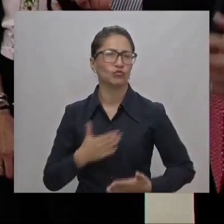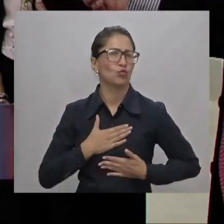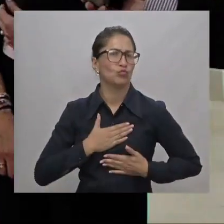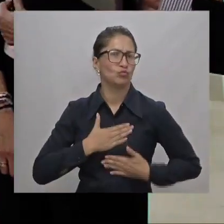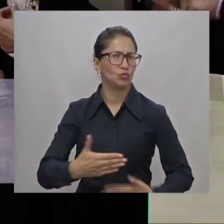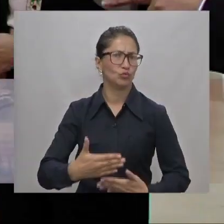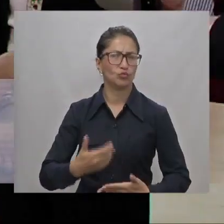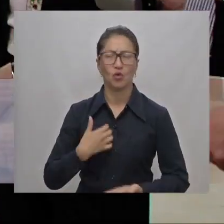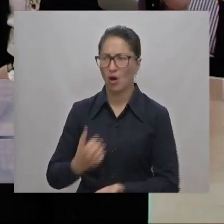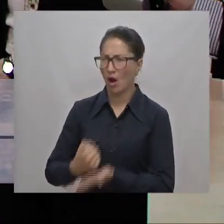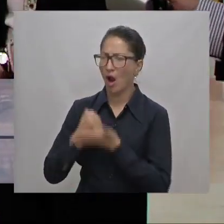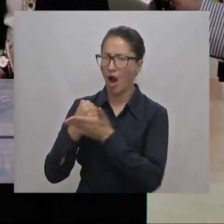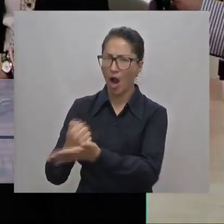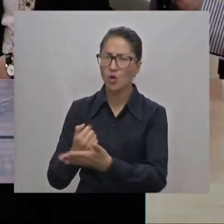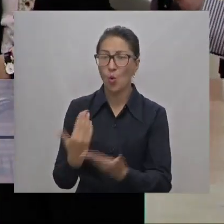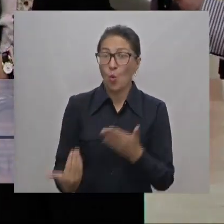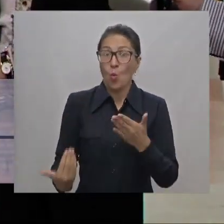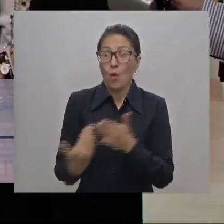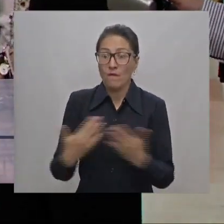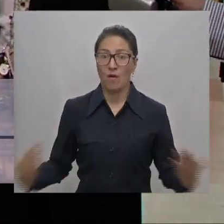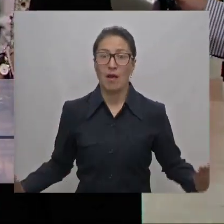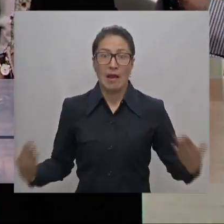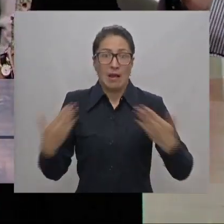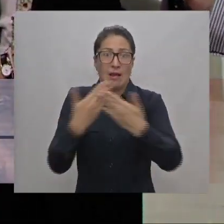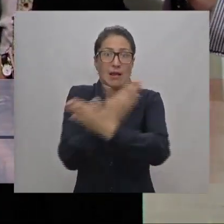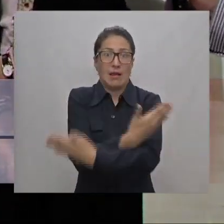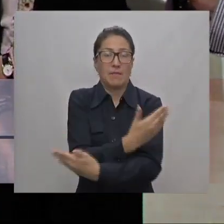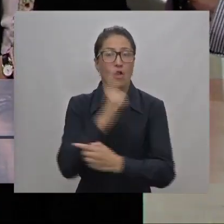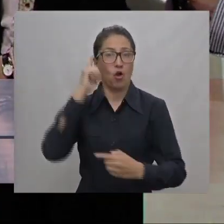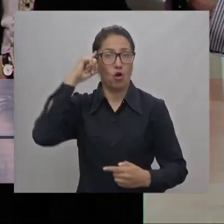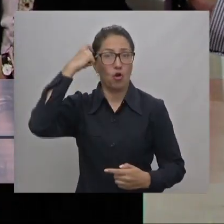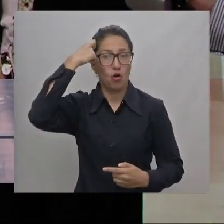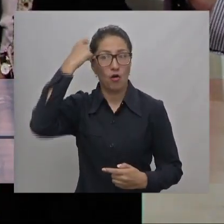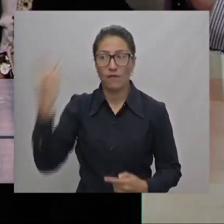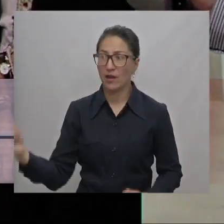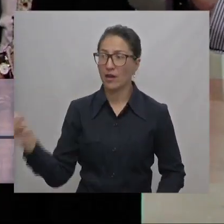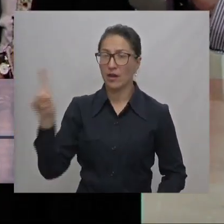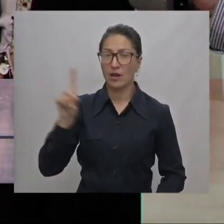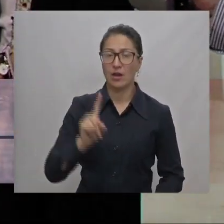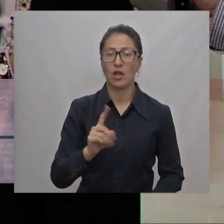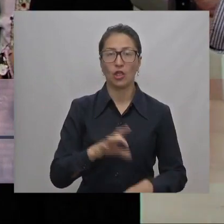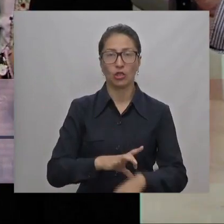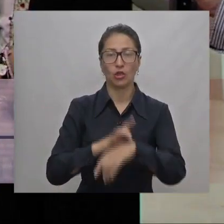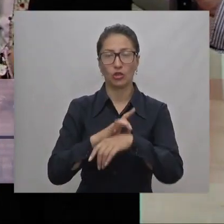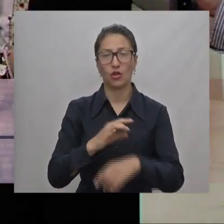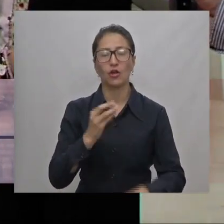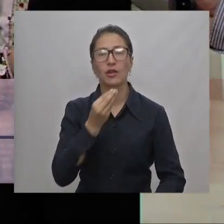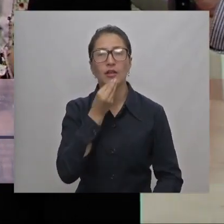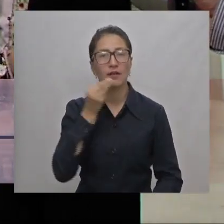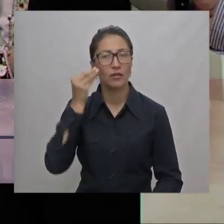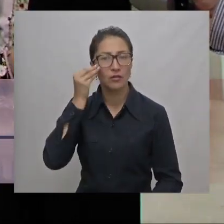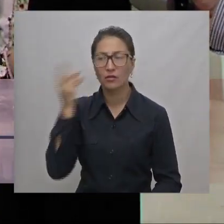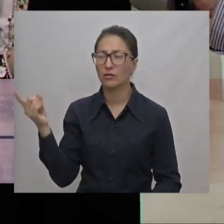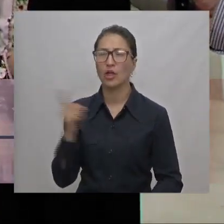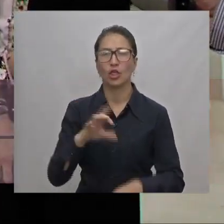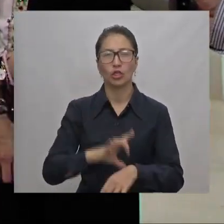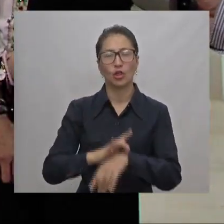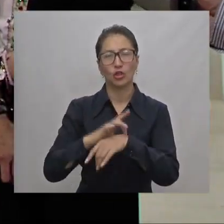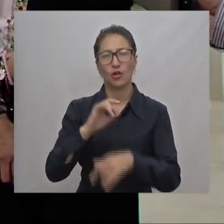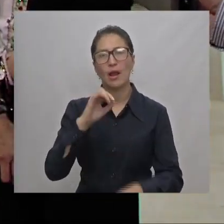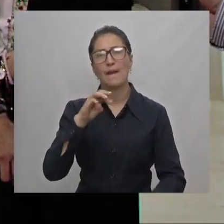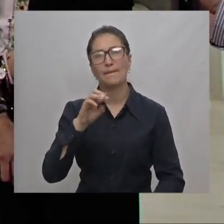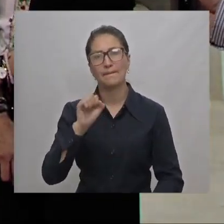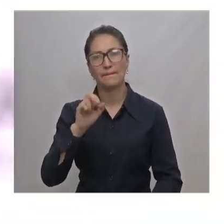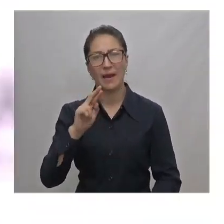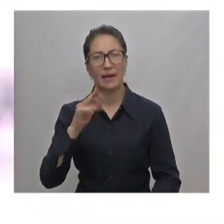sea necesaria para el empalme y el desarrollo del gobierno que presidirá el doctor Iván Duque y la doctora